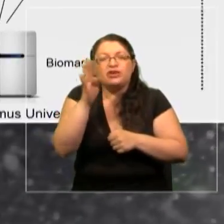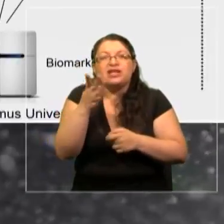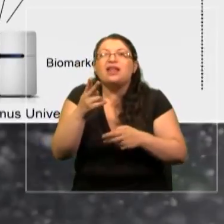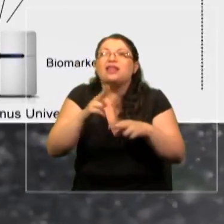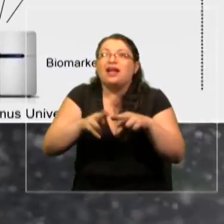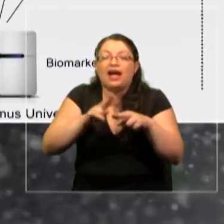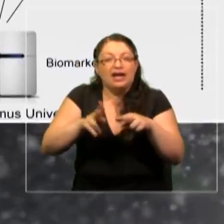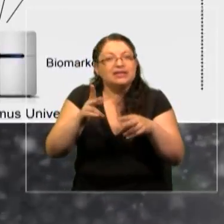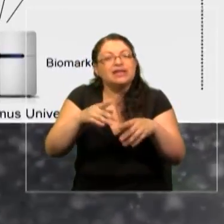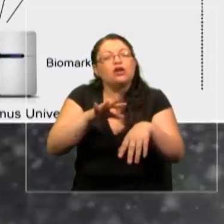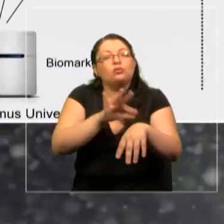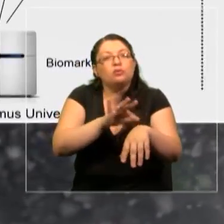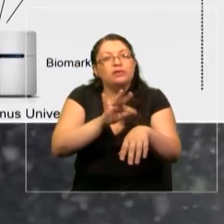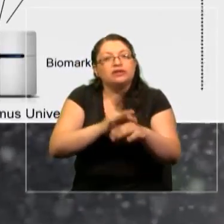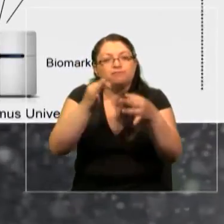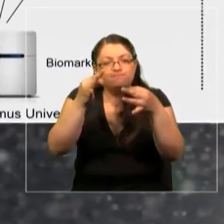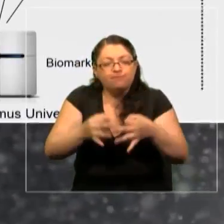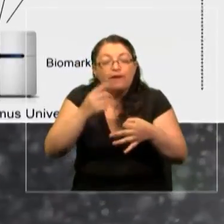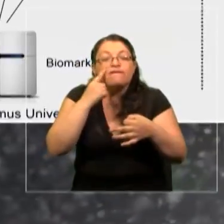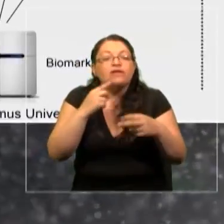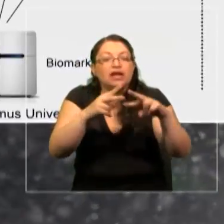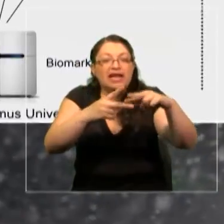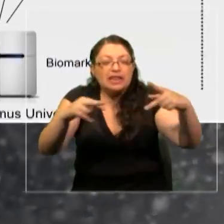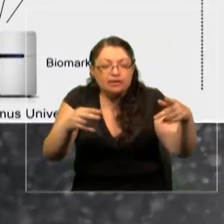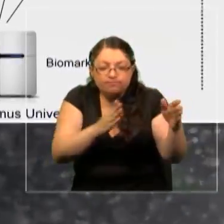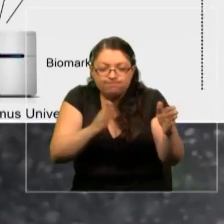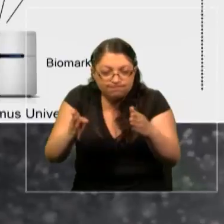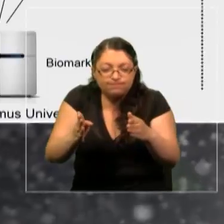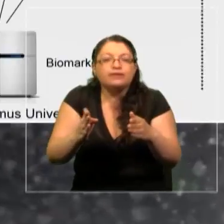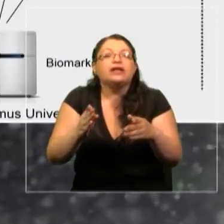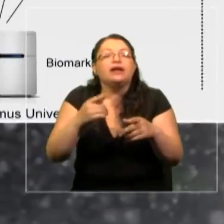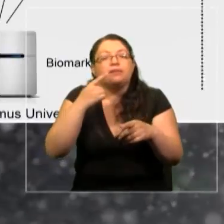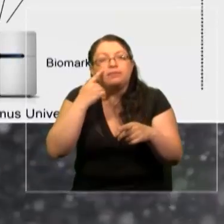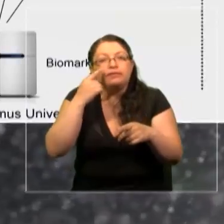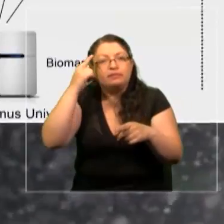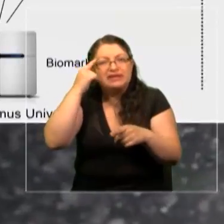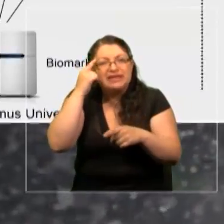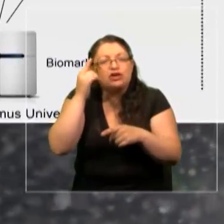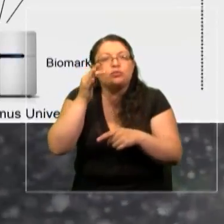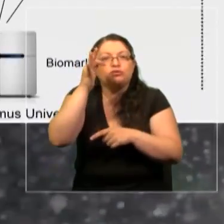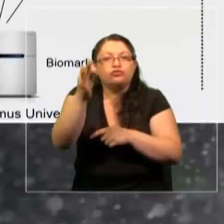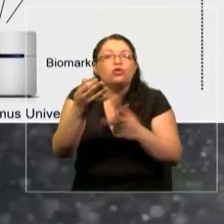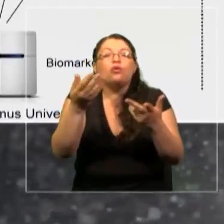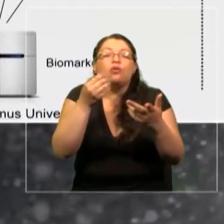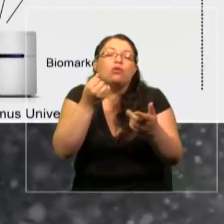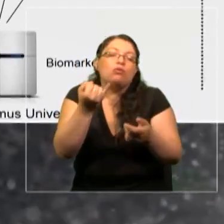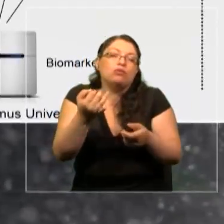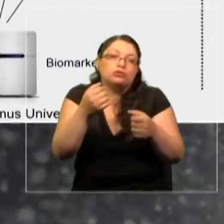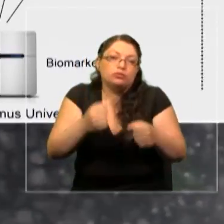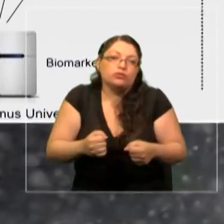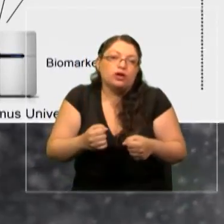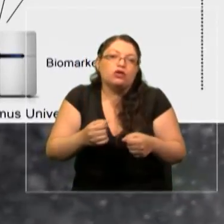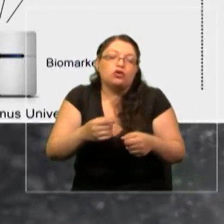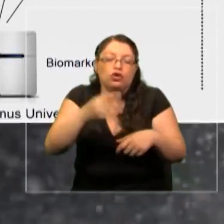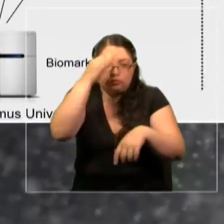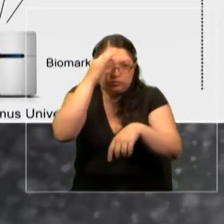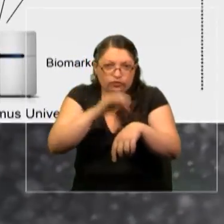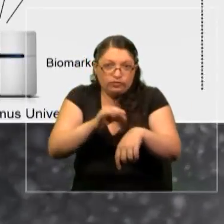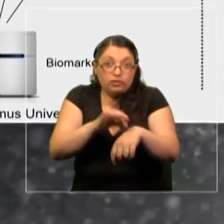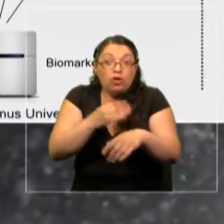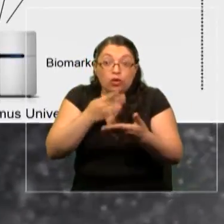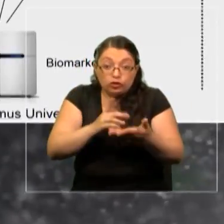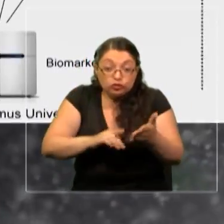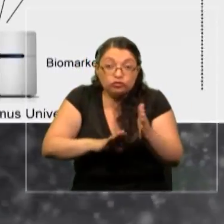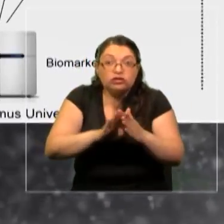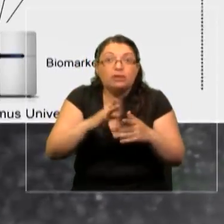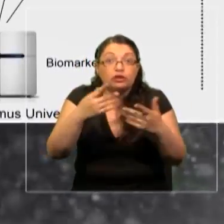poder ver nuestro secuenciamiento del ADN y estimar el riesgo del desarrollo de enfermedades. Una vez que desarrollamos enfermedades, vamos a